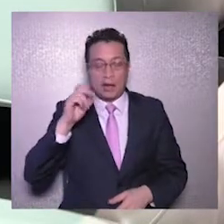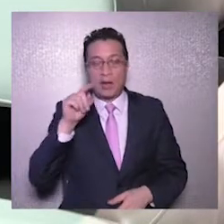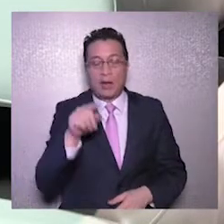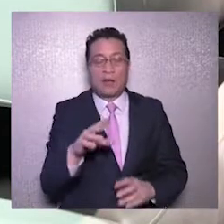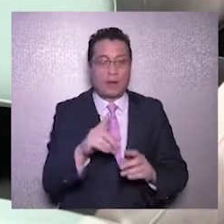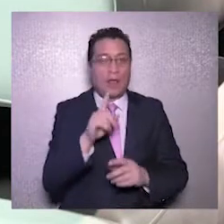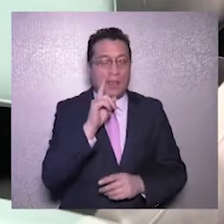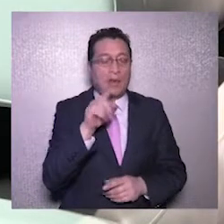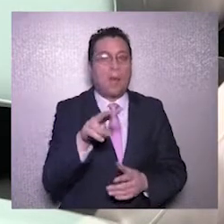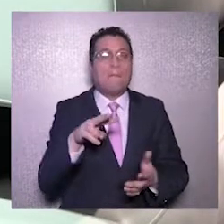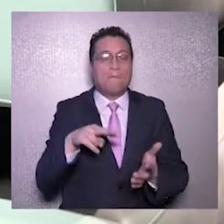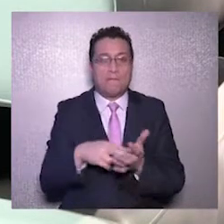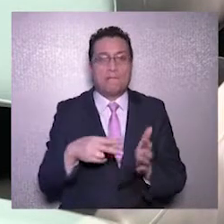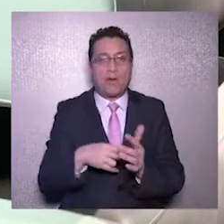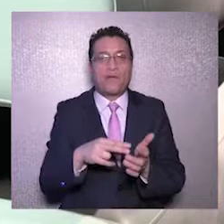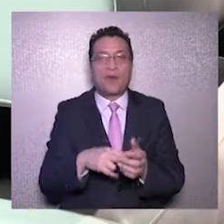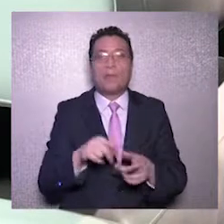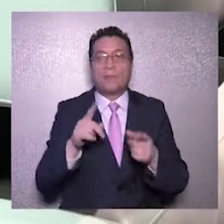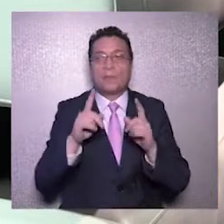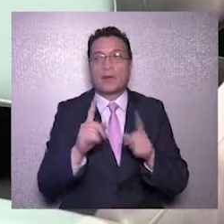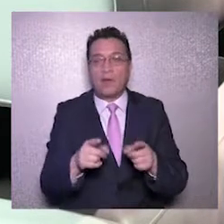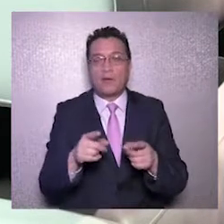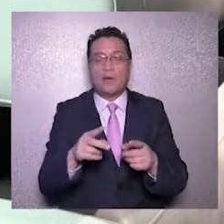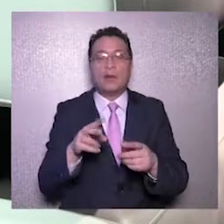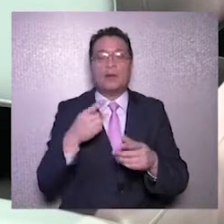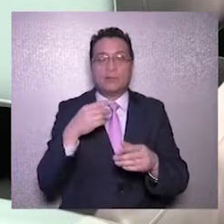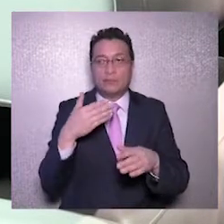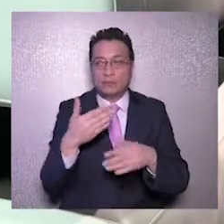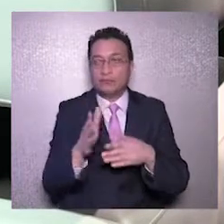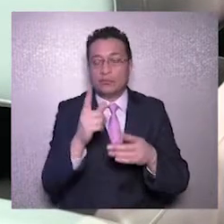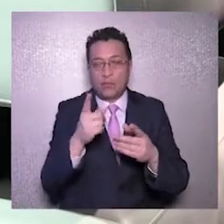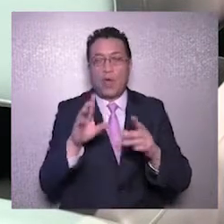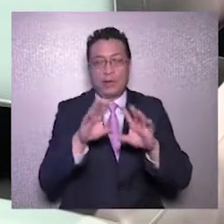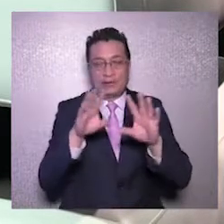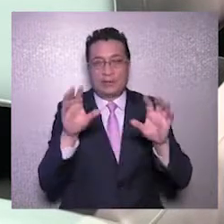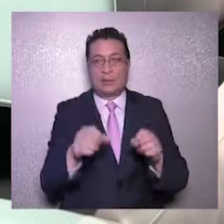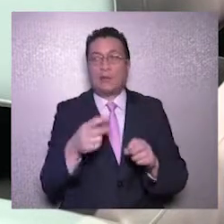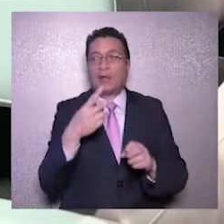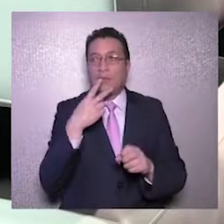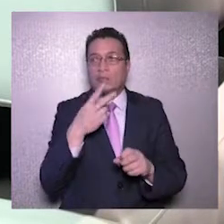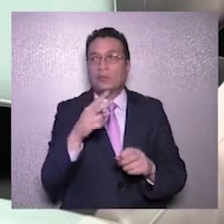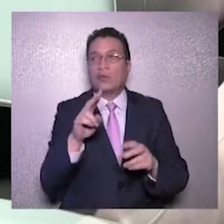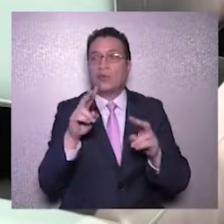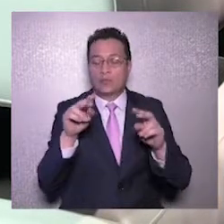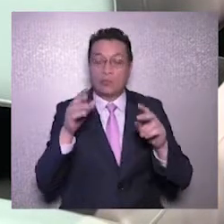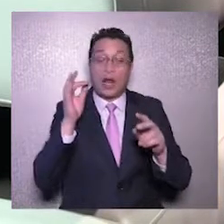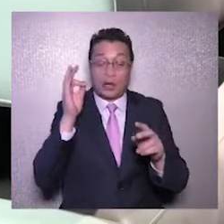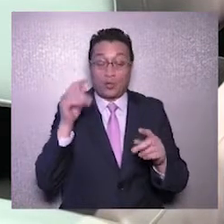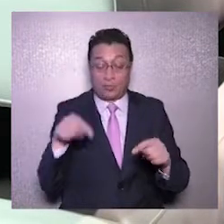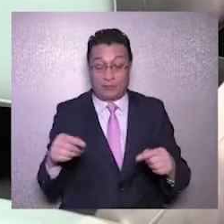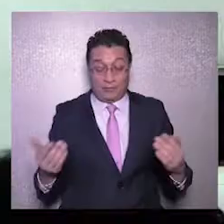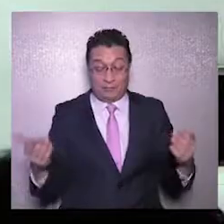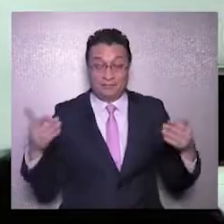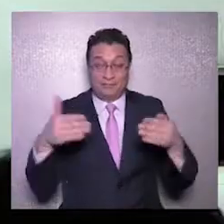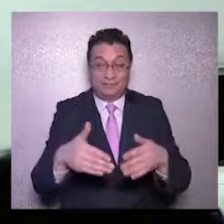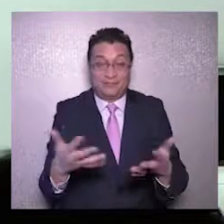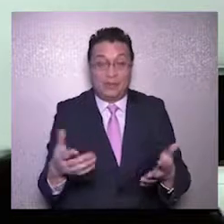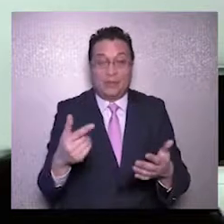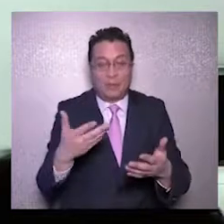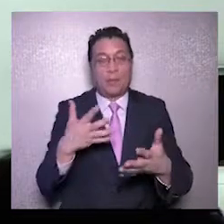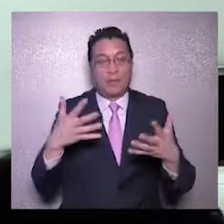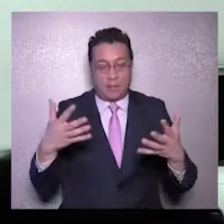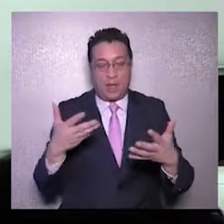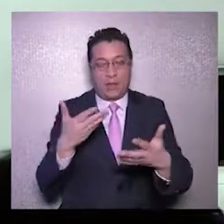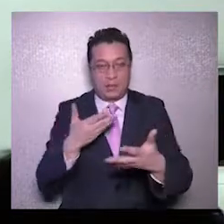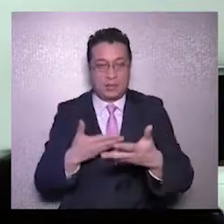tiene problemas tiene que involucrarse y tiene que tener sistema, y volvemos a la razón de esta reunión, al sistema de transmisión